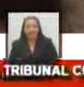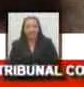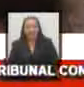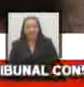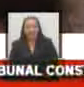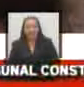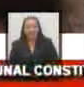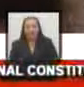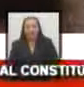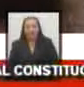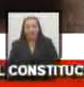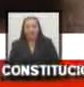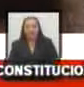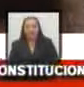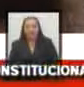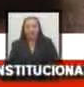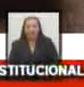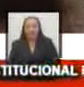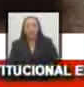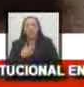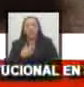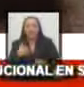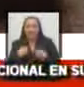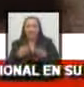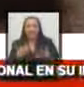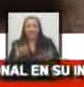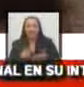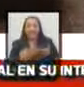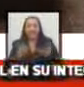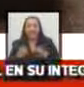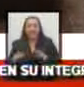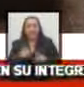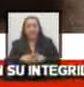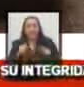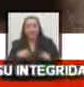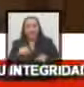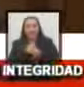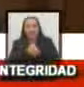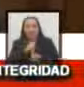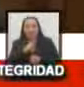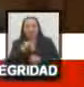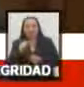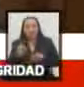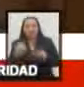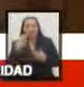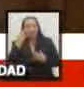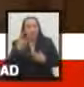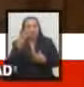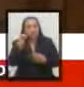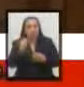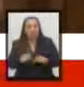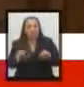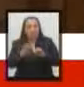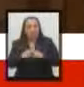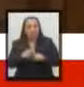Bueno, ¿qué busca? Yo tengo varios golazos en lo que quiero hacer, pero aquí mi querida amiga Rosario me ha dado dos ideas que me parecen